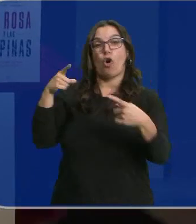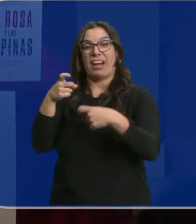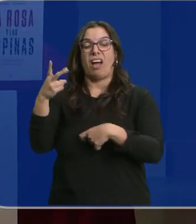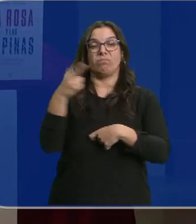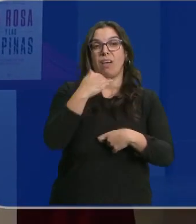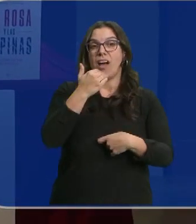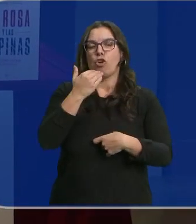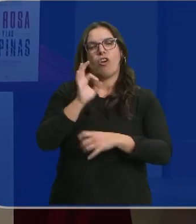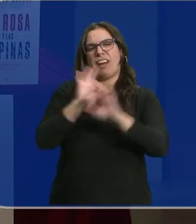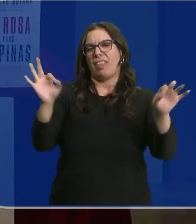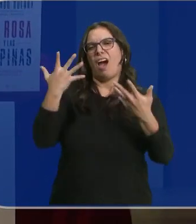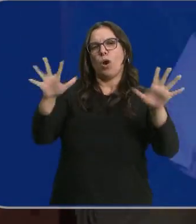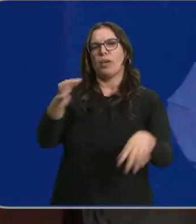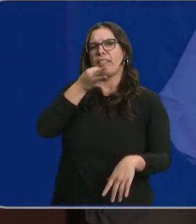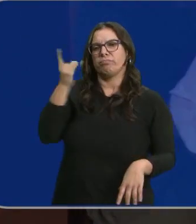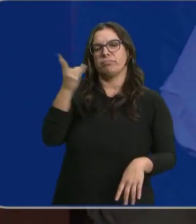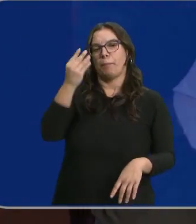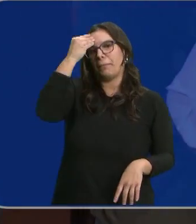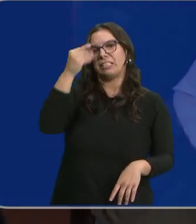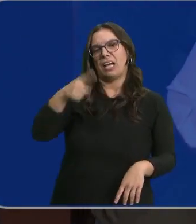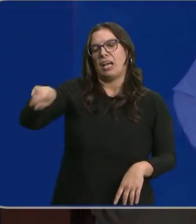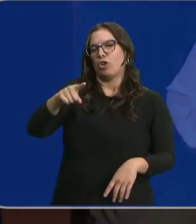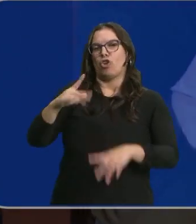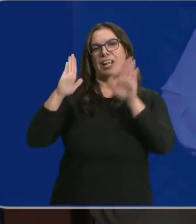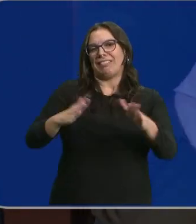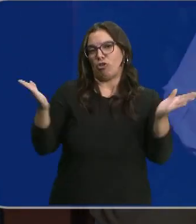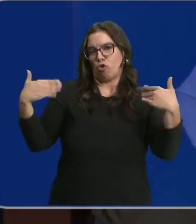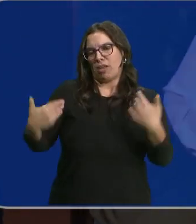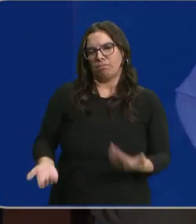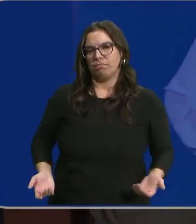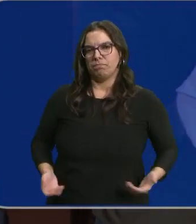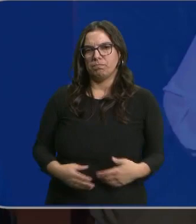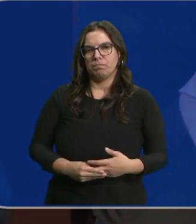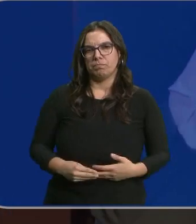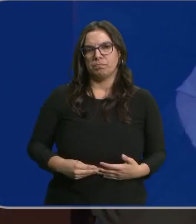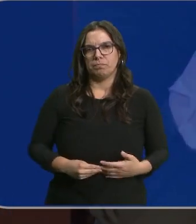palabras contra la amnistía que la dirección socialista considera una deslealtad.